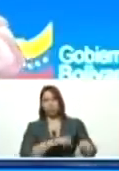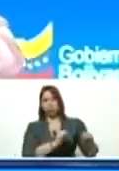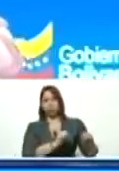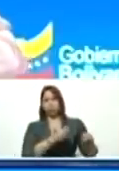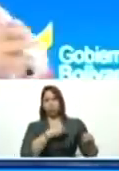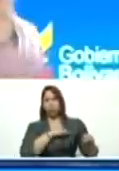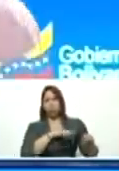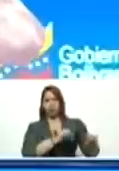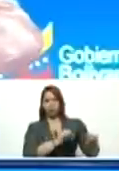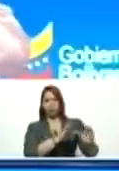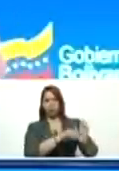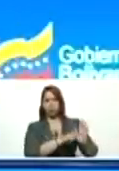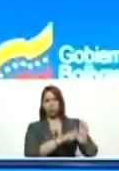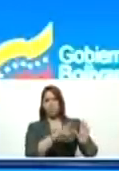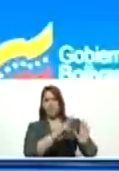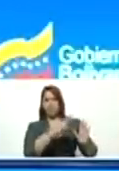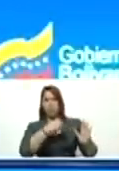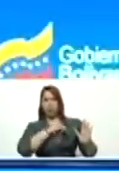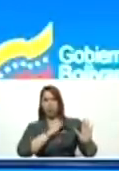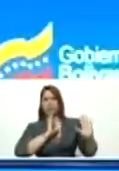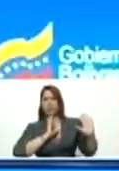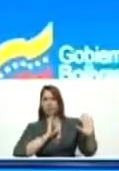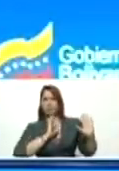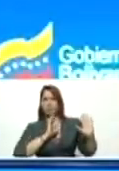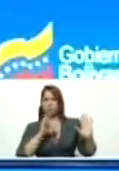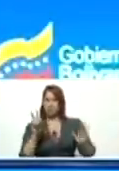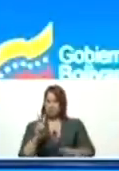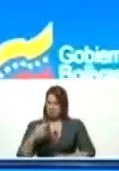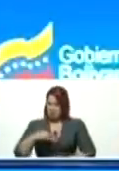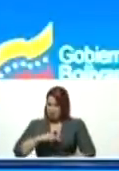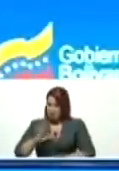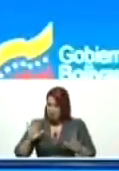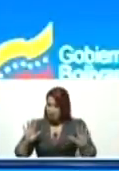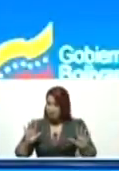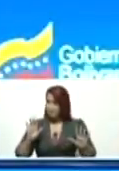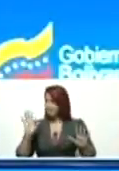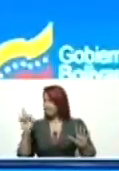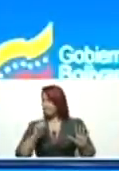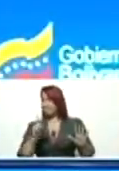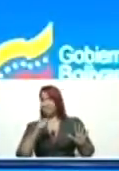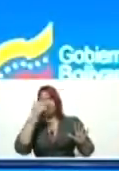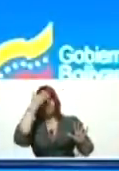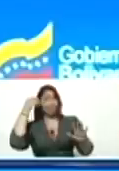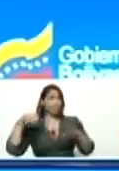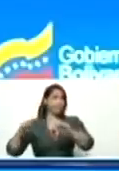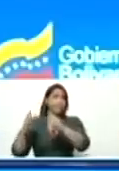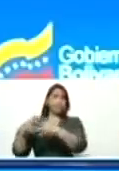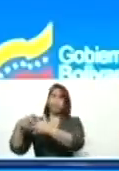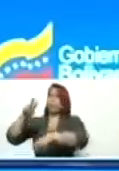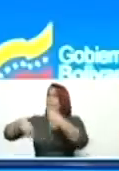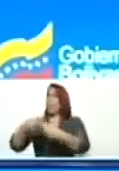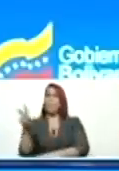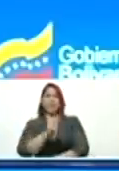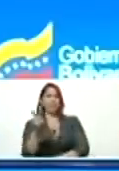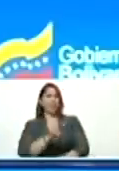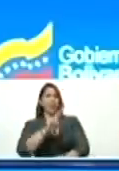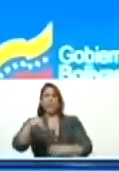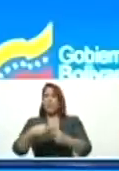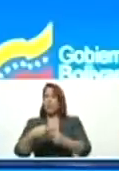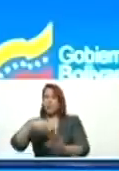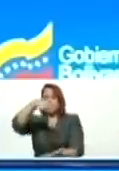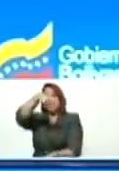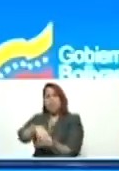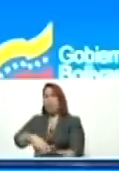colonizados venezuela es nuestra venezuela es nuestra olvídate imperio mama venezuela será colonia